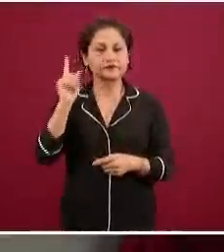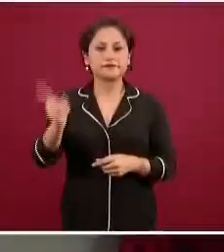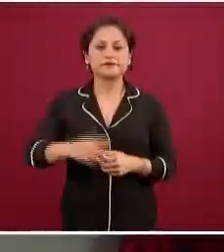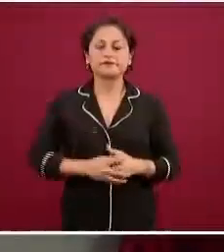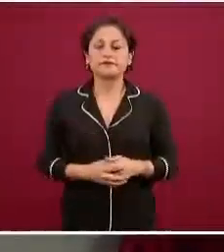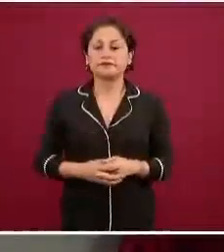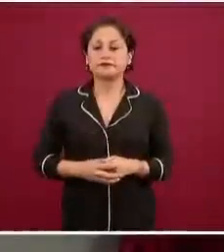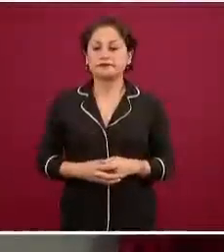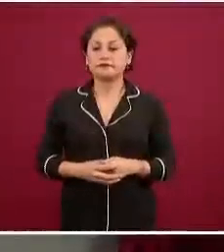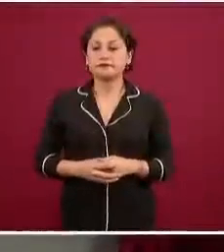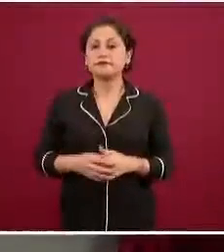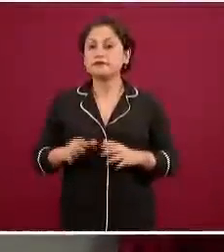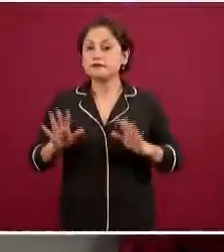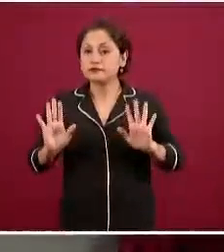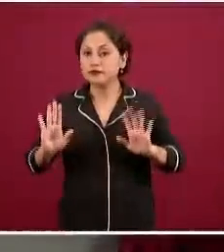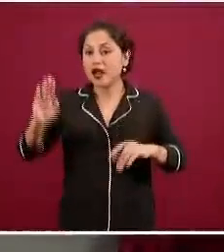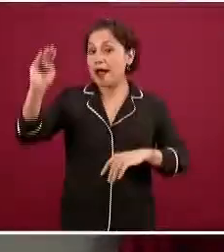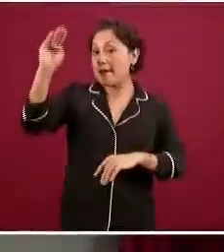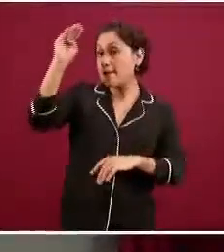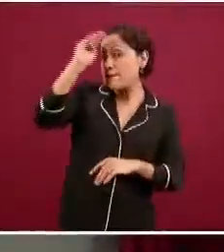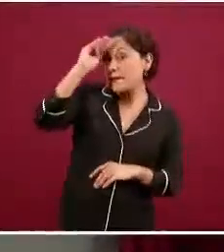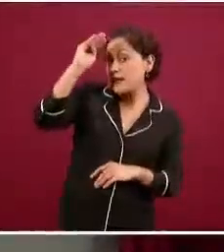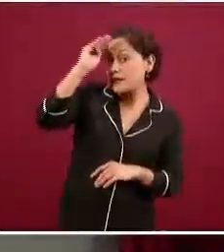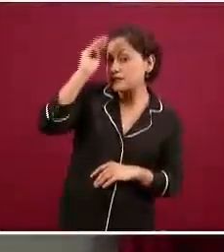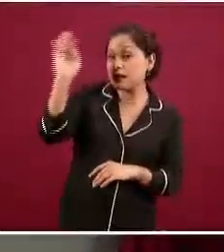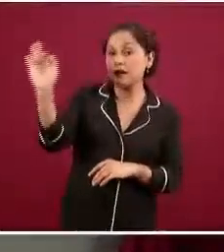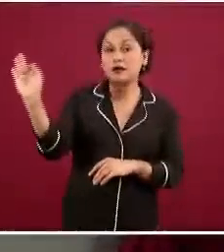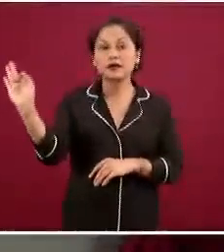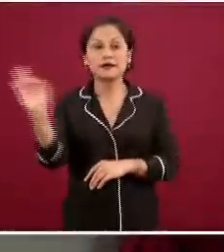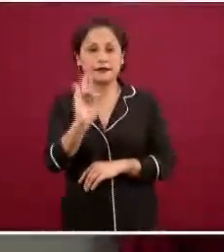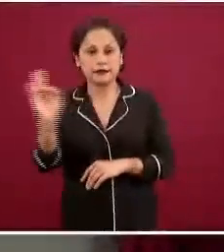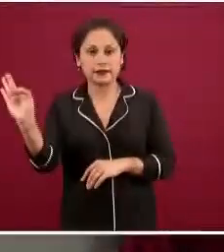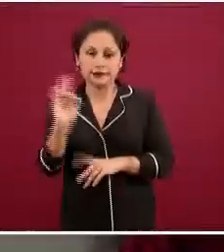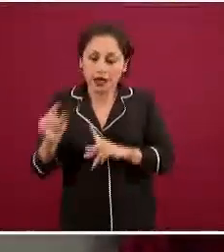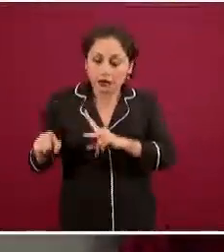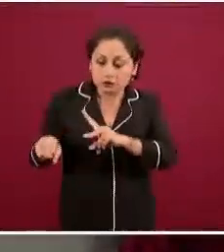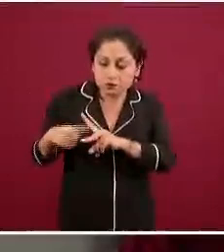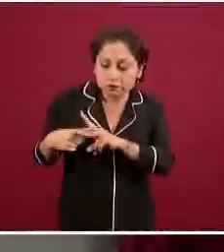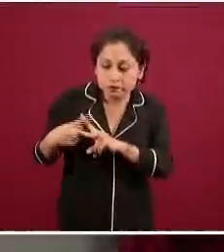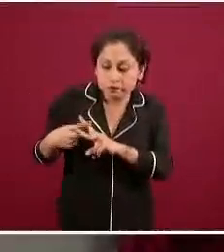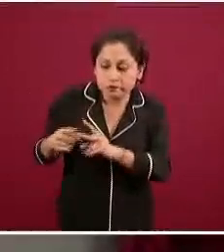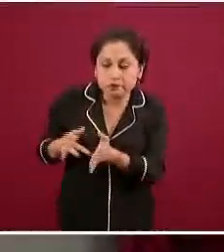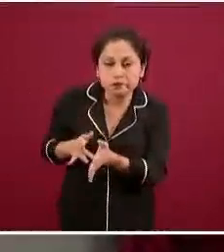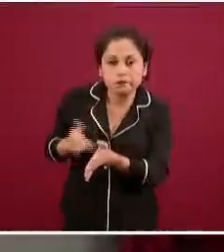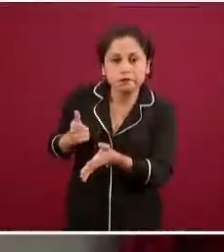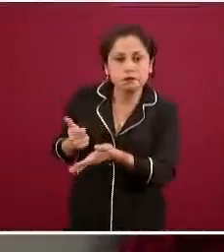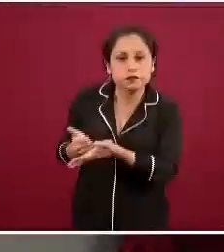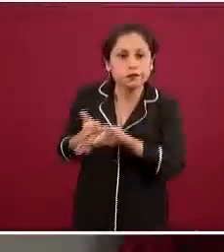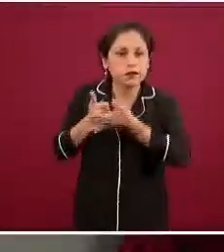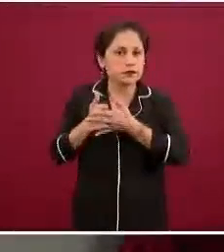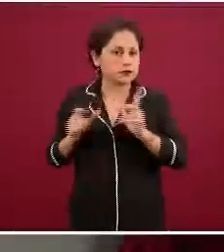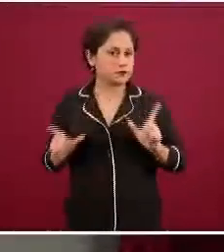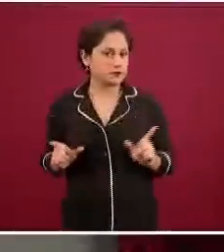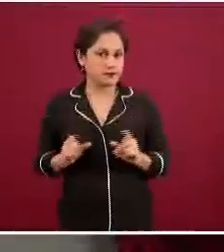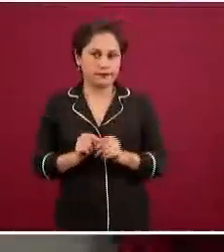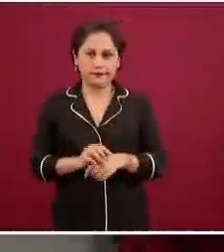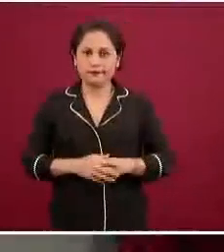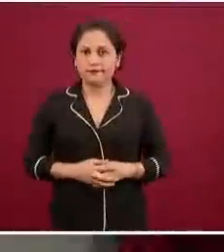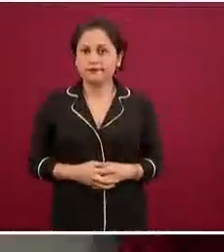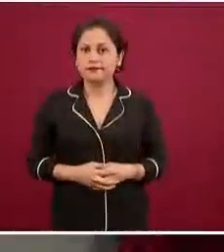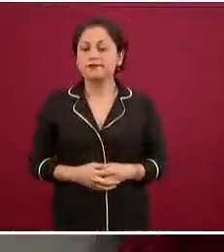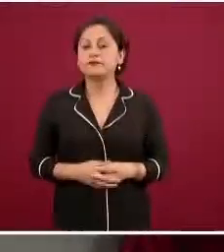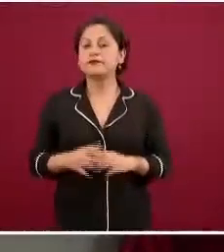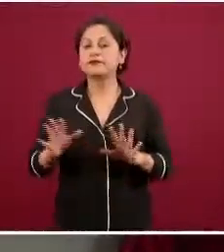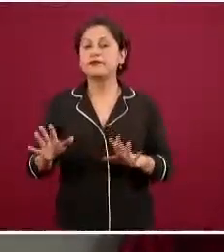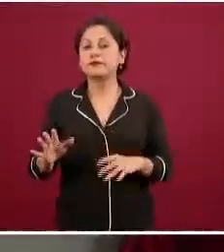decir Estimados, es correcto, estimados. Esperen, ya se están saltando el orden y está el compañero y quedan 2